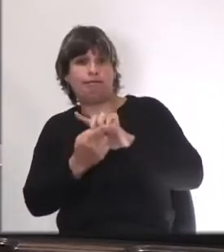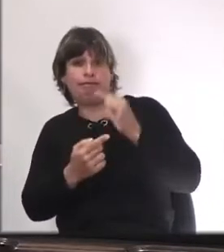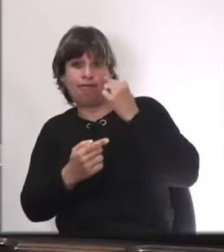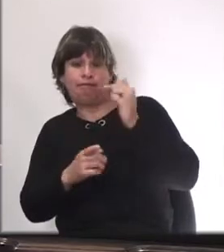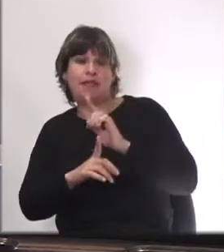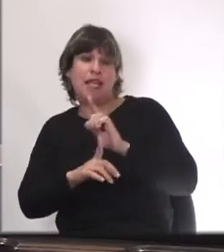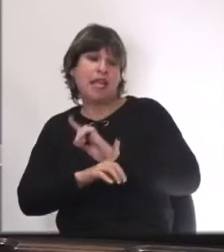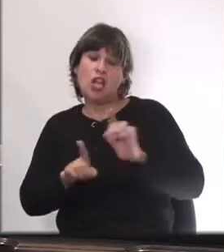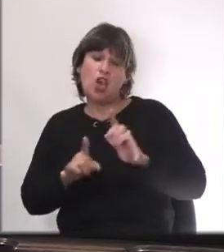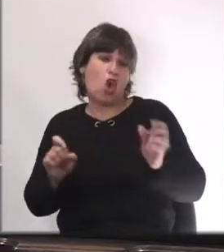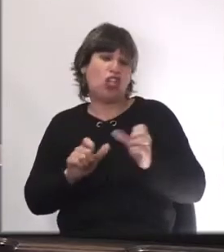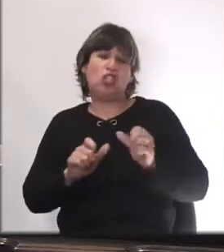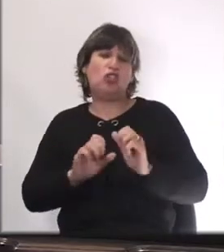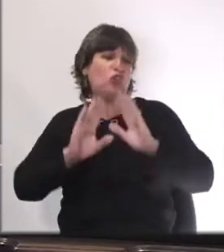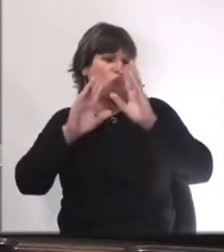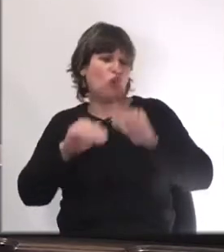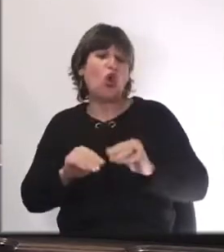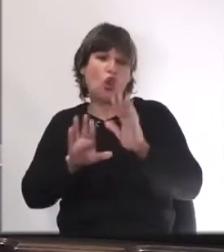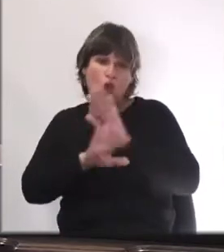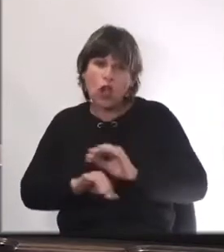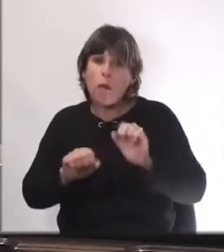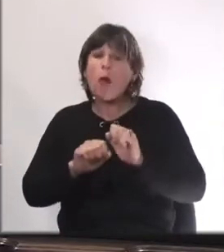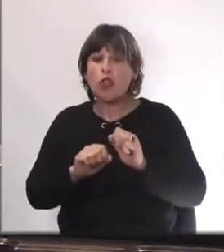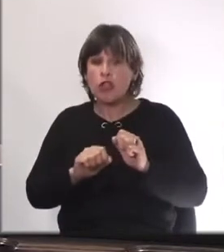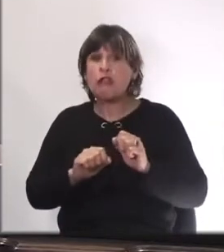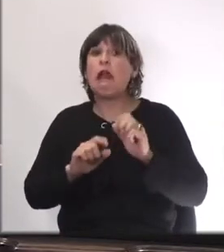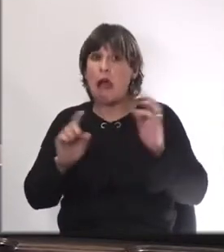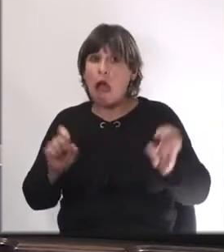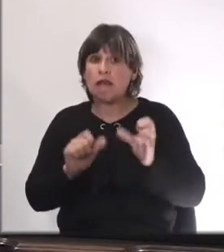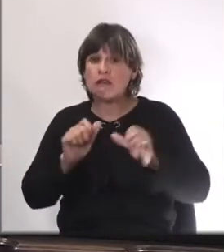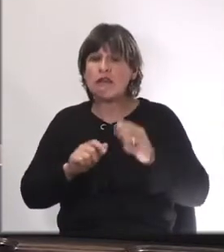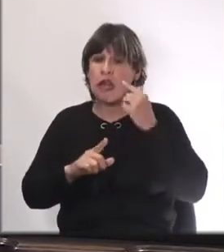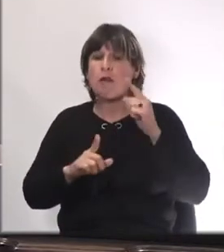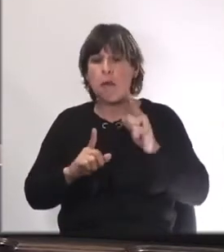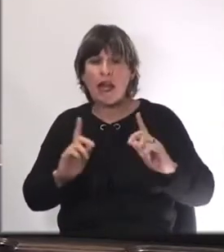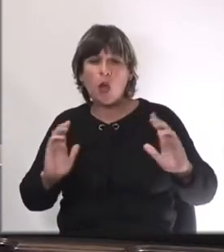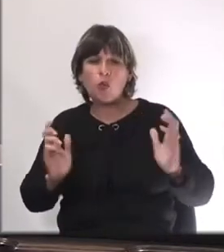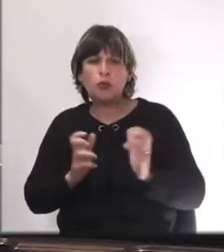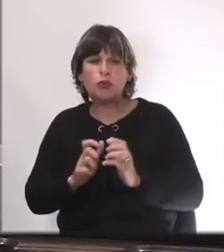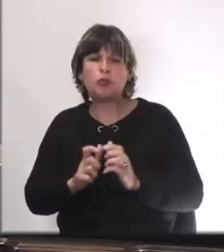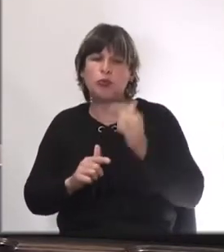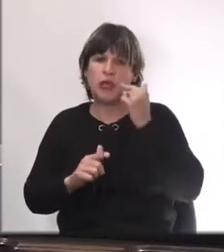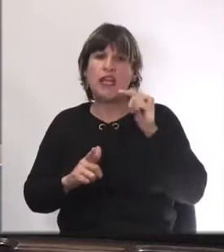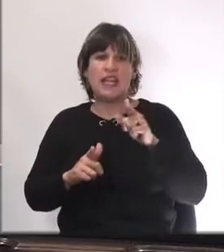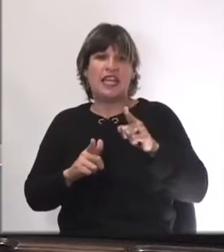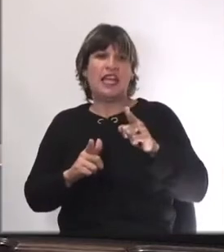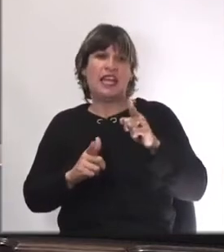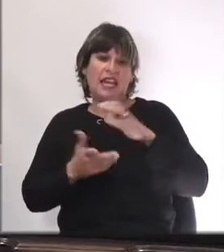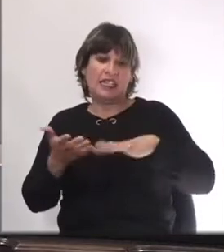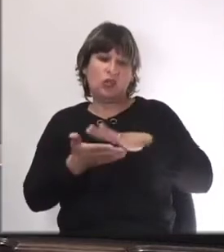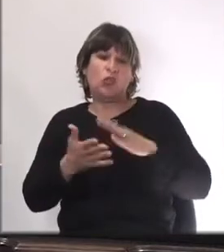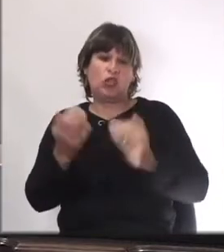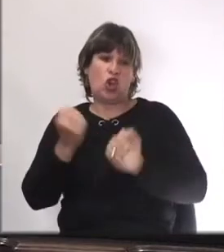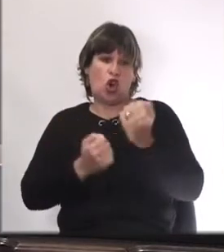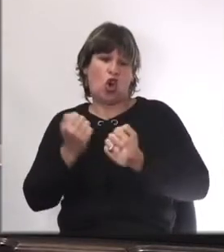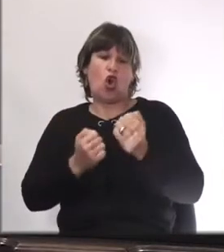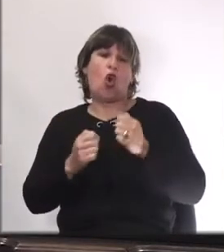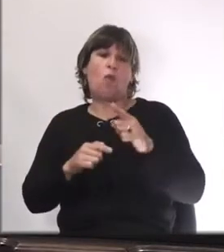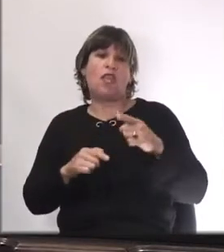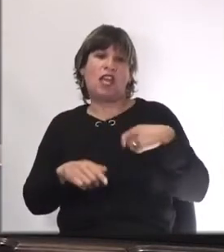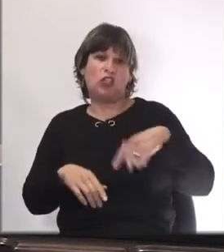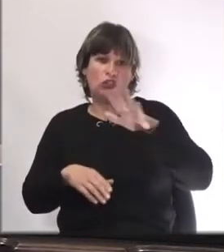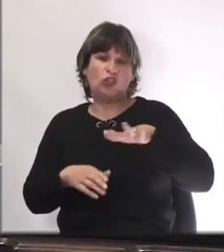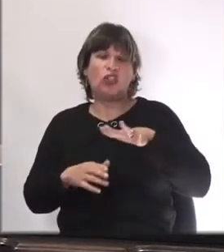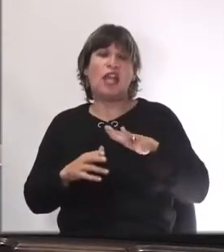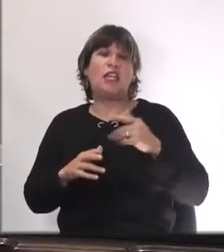que podía haber hecho para amortiguar las consecuencias económicas y sociales de la pandemia. Algunos datos: sobrecumplió su propia